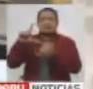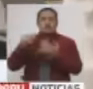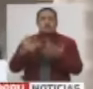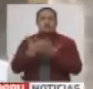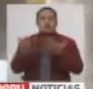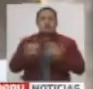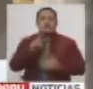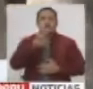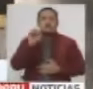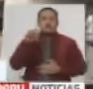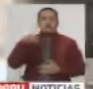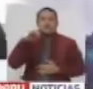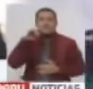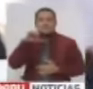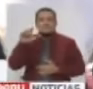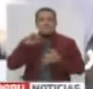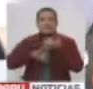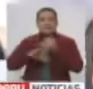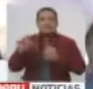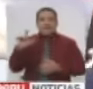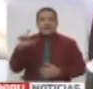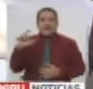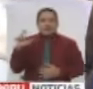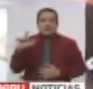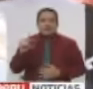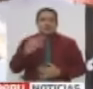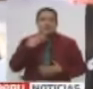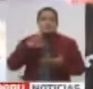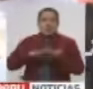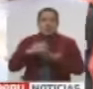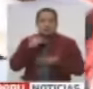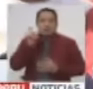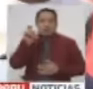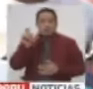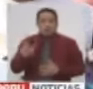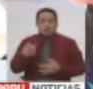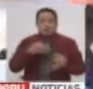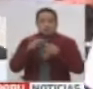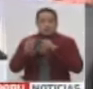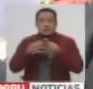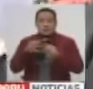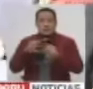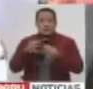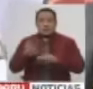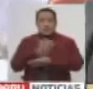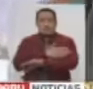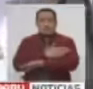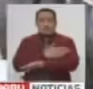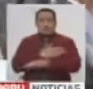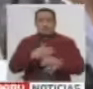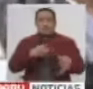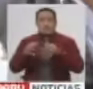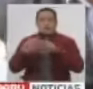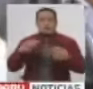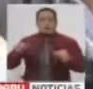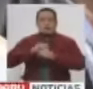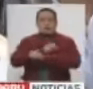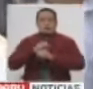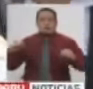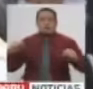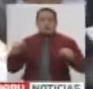200 millas en el Callao. Aparentemente una mala maniobra haya generado una explosión,